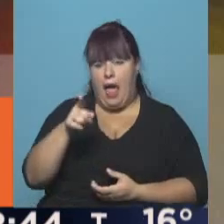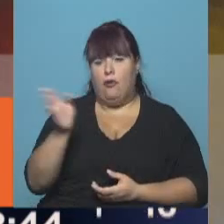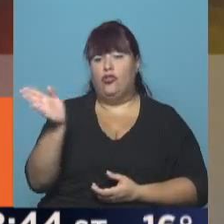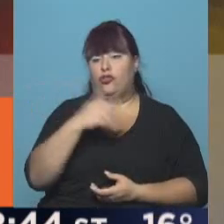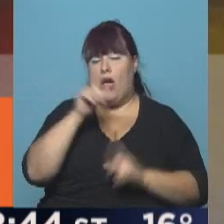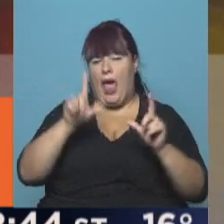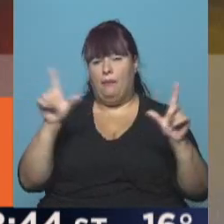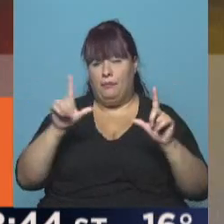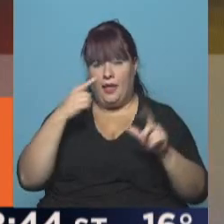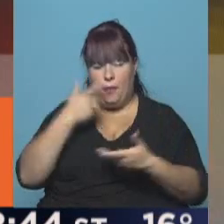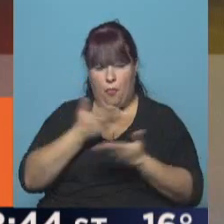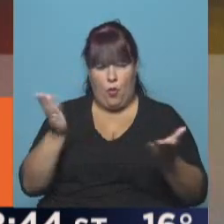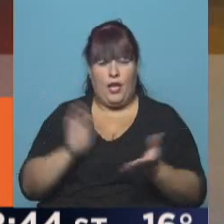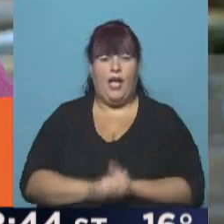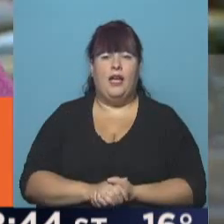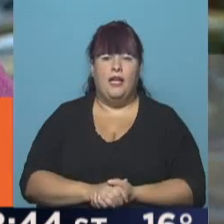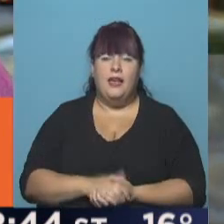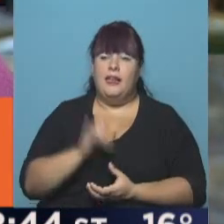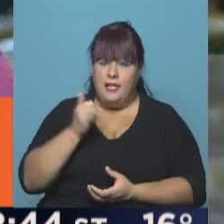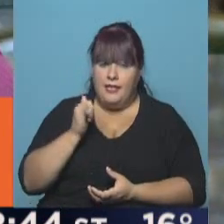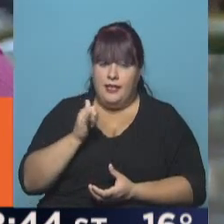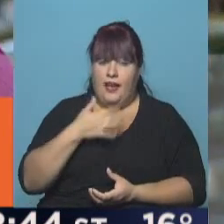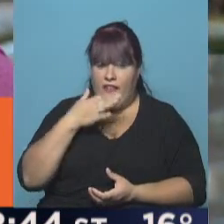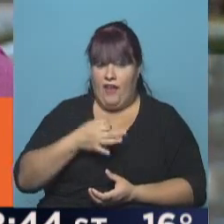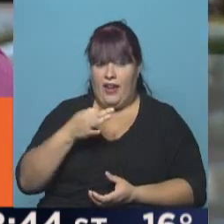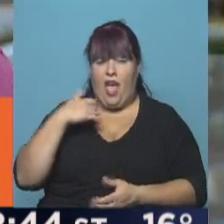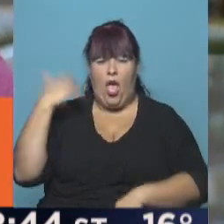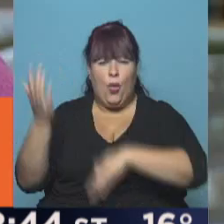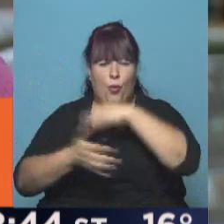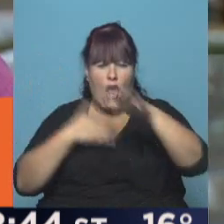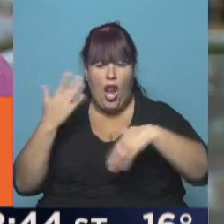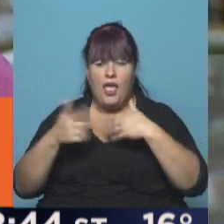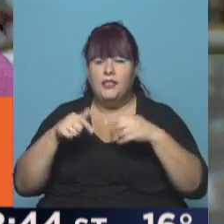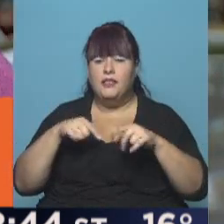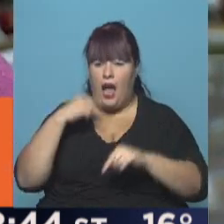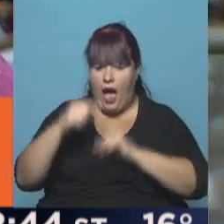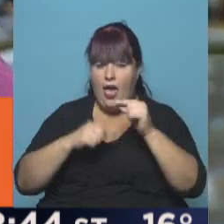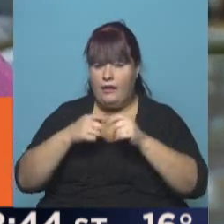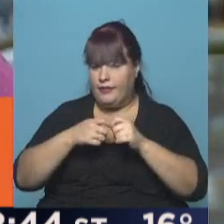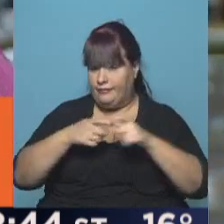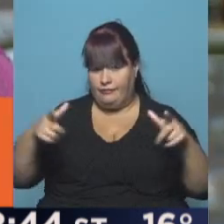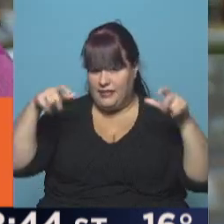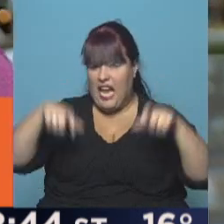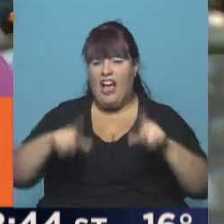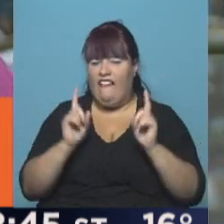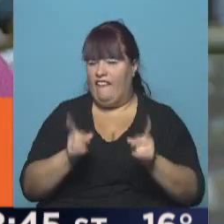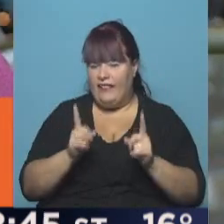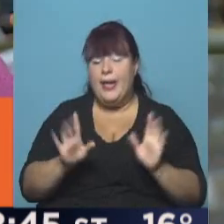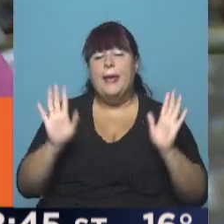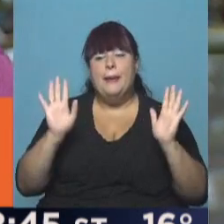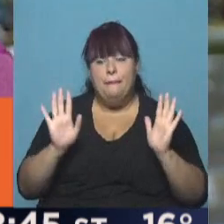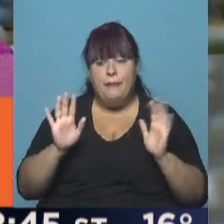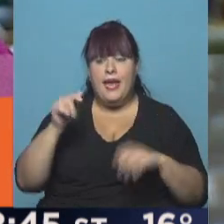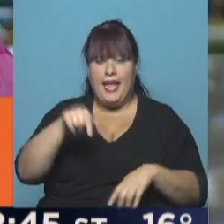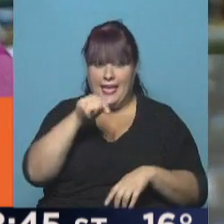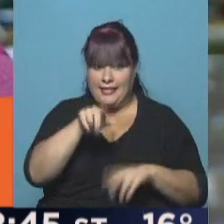toda la audiencia de la TV pública. Sí, es cierto que la violencia sigue instalada en los estadios de fútbol, aunque en